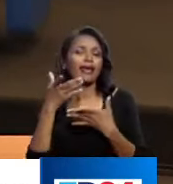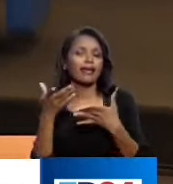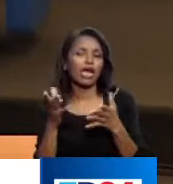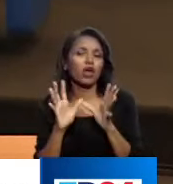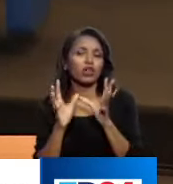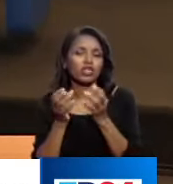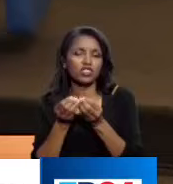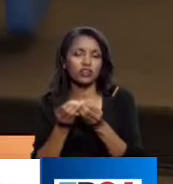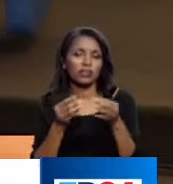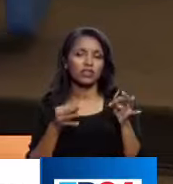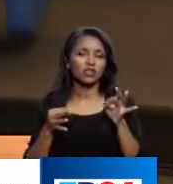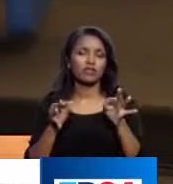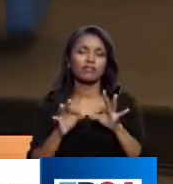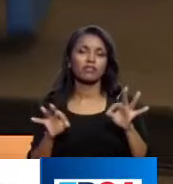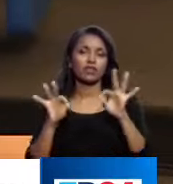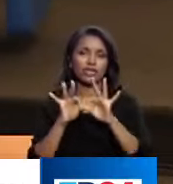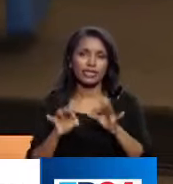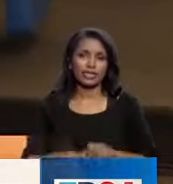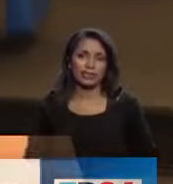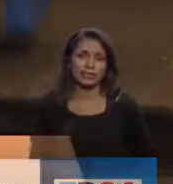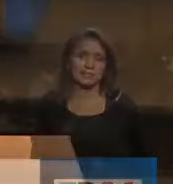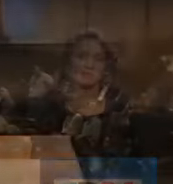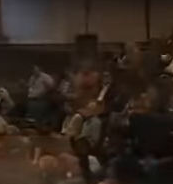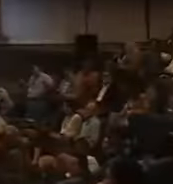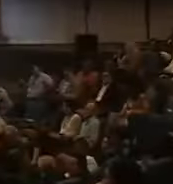sostenible como obligación del Estado.